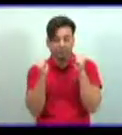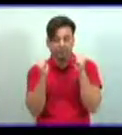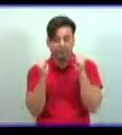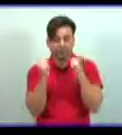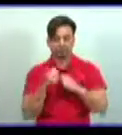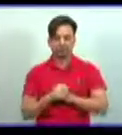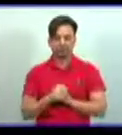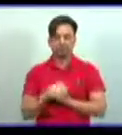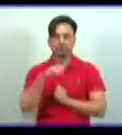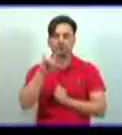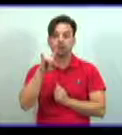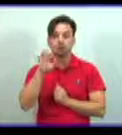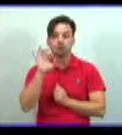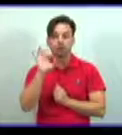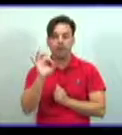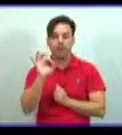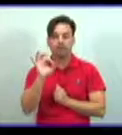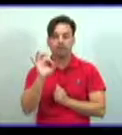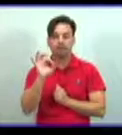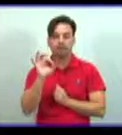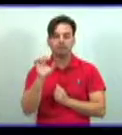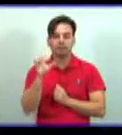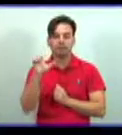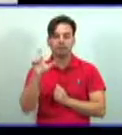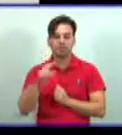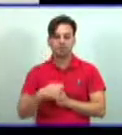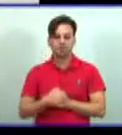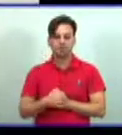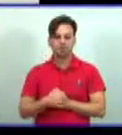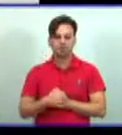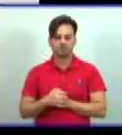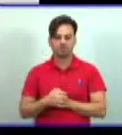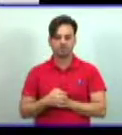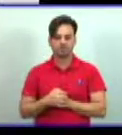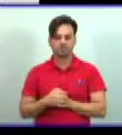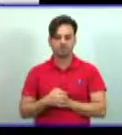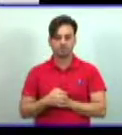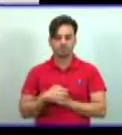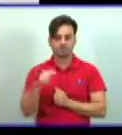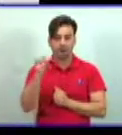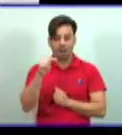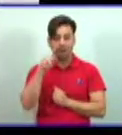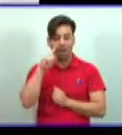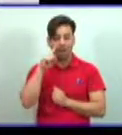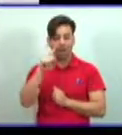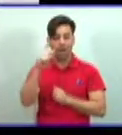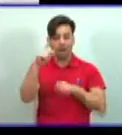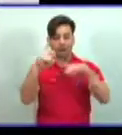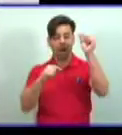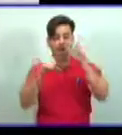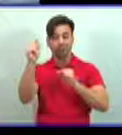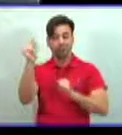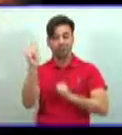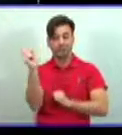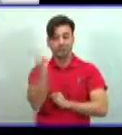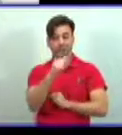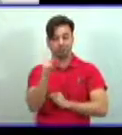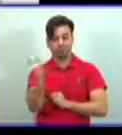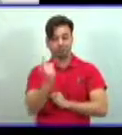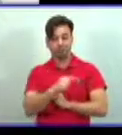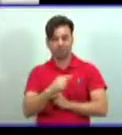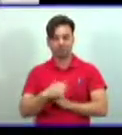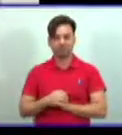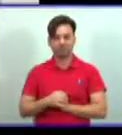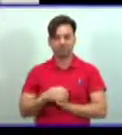llegar a los 90 grados bajo cero. En esta capa se producen las estrellas fugaces. Estas son meteoritos procedentes del